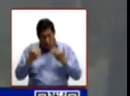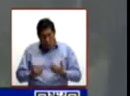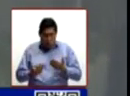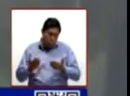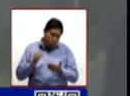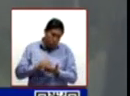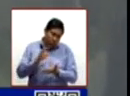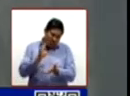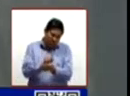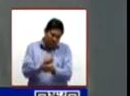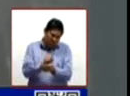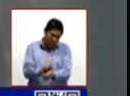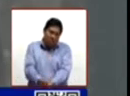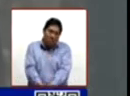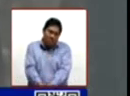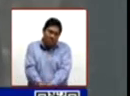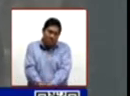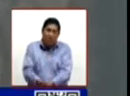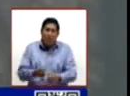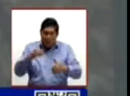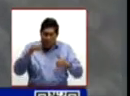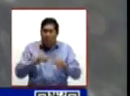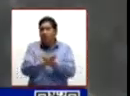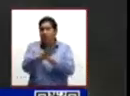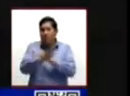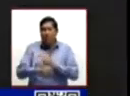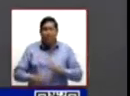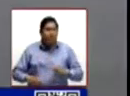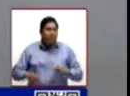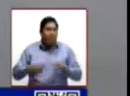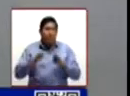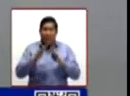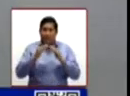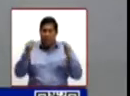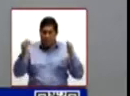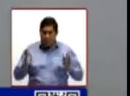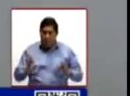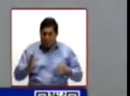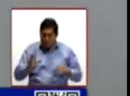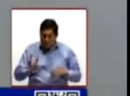se ha podido secuestrar esta motocicleta.